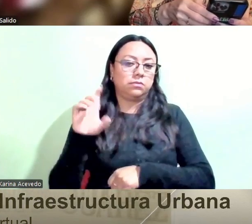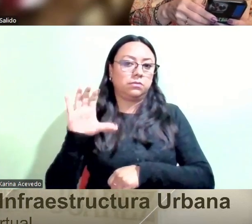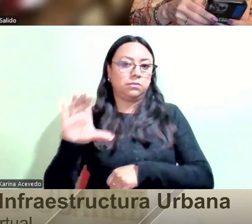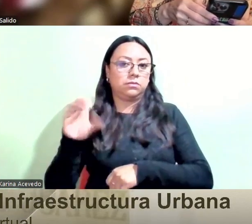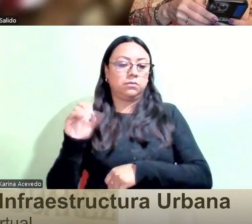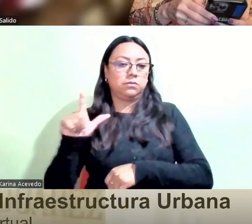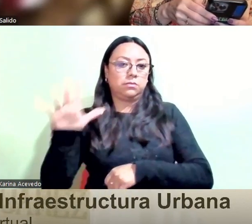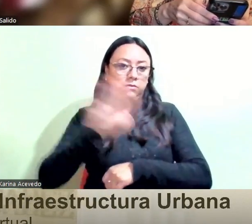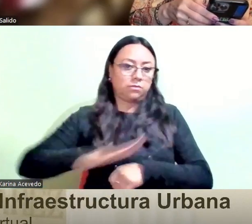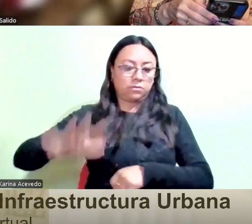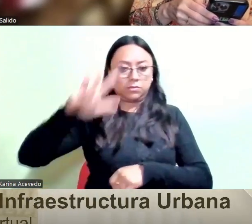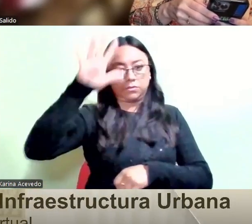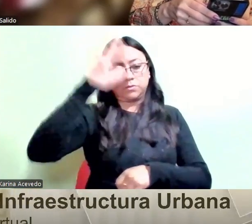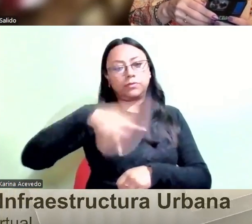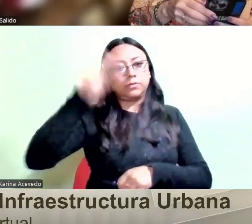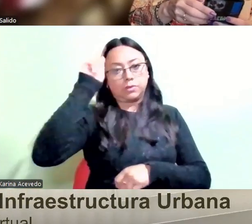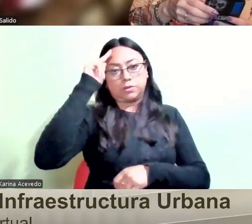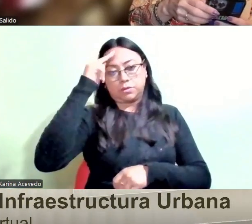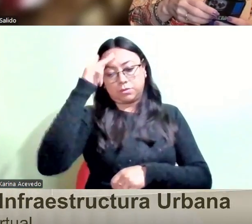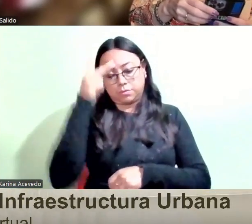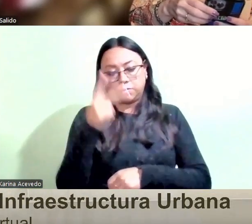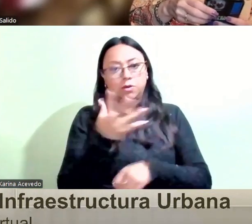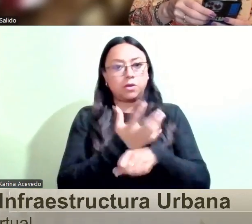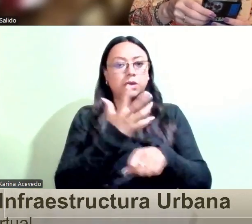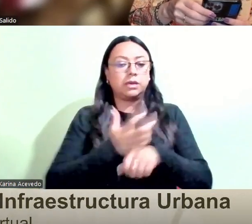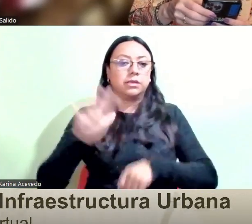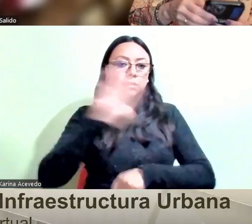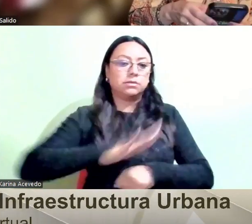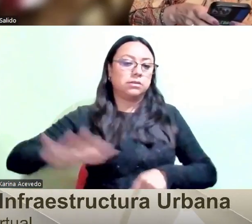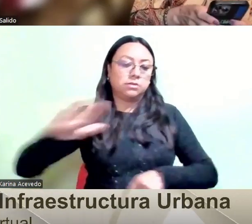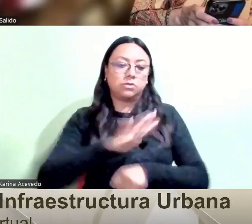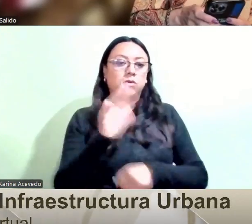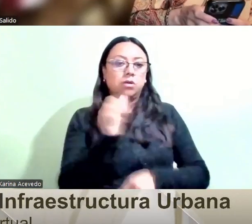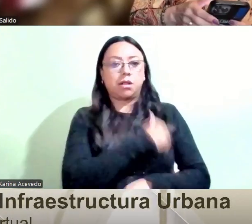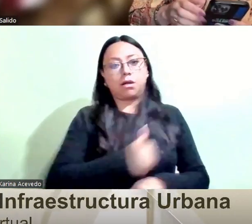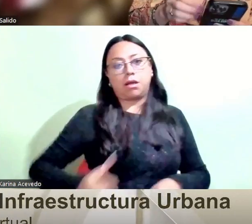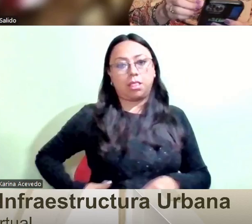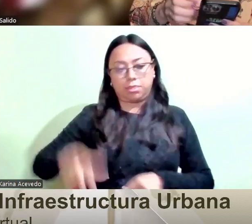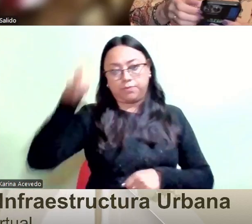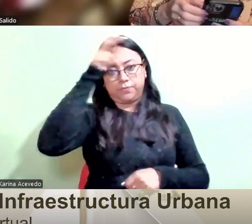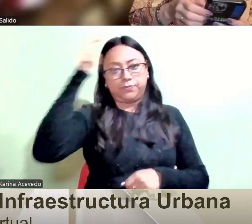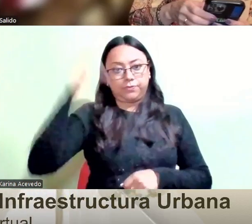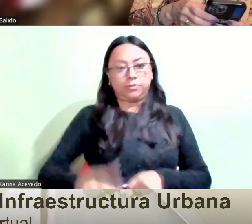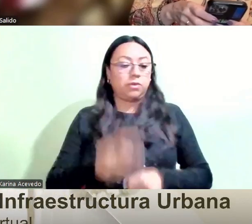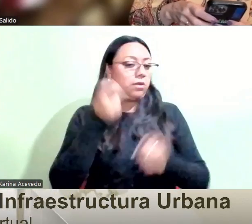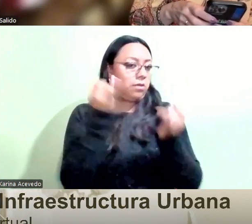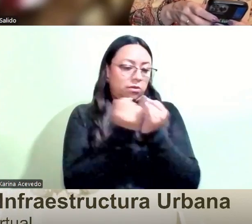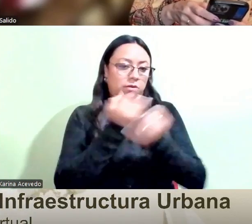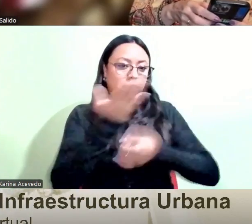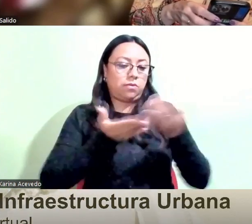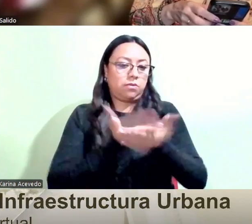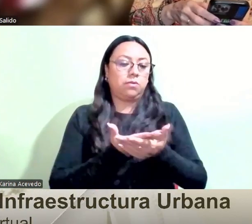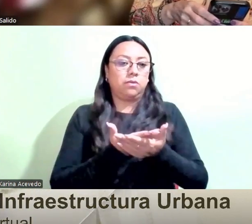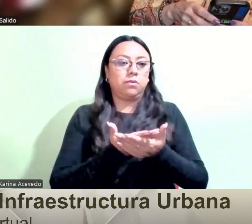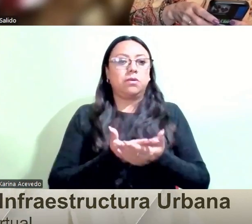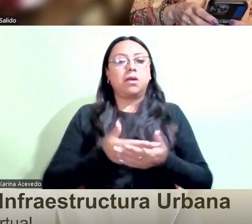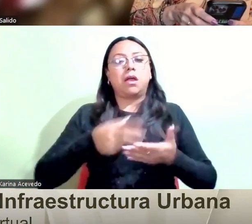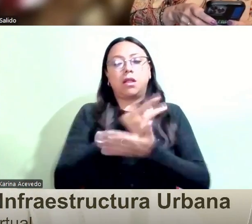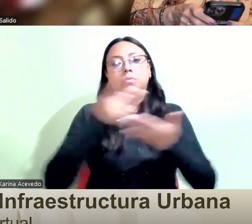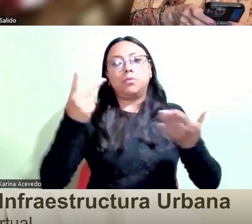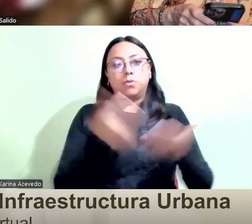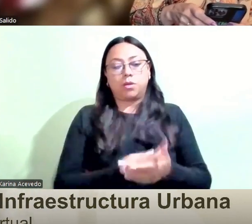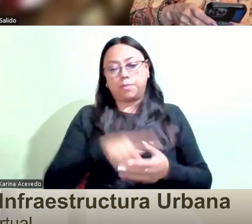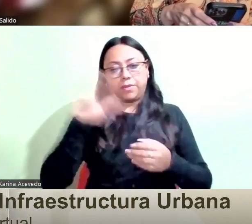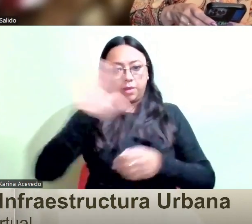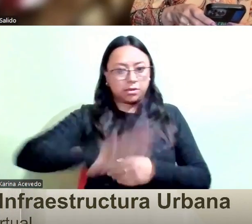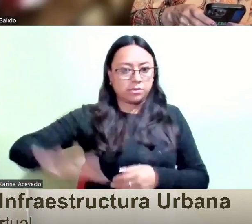Alcaldía Miguel Hidalgo. Al respecto, preciso que de igual manera la iniciativa propone la modificación al Programa Parcial de Desarrollo Urbano Polanco para efecto